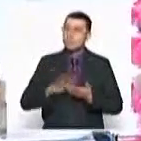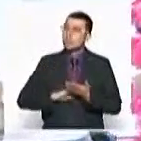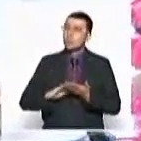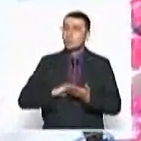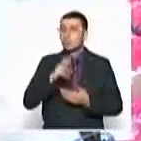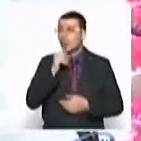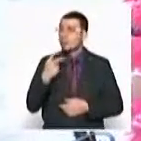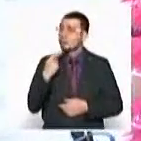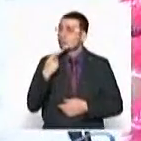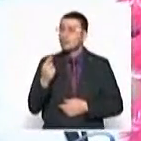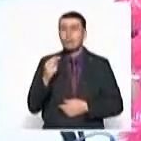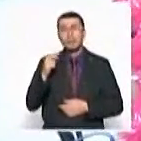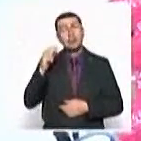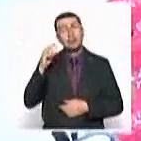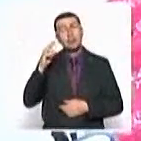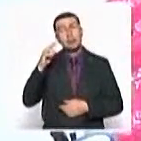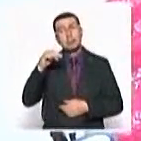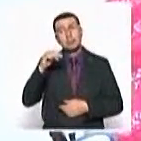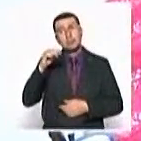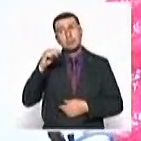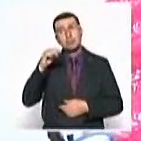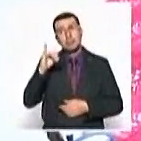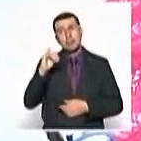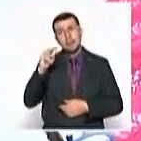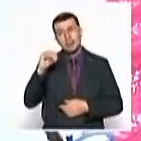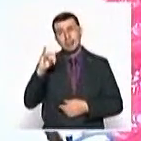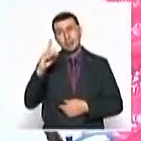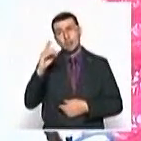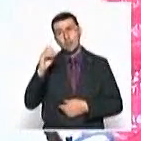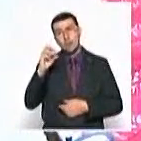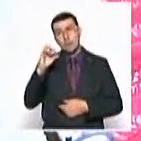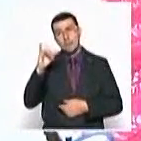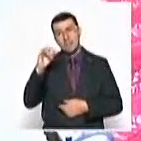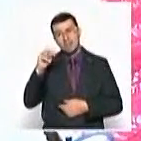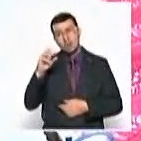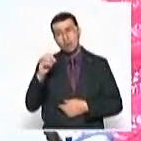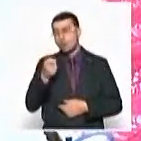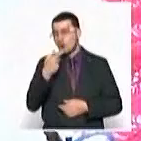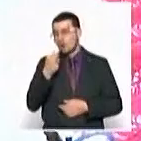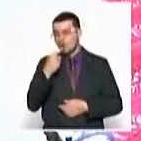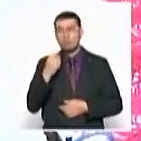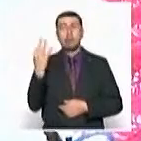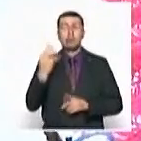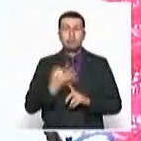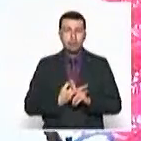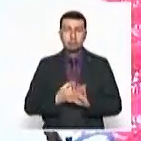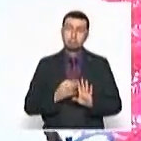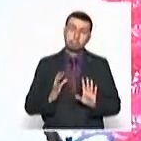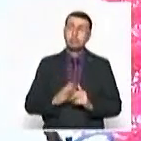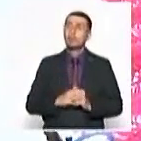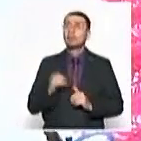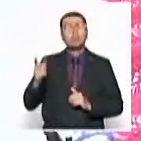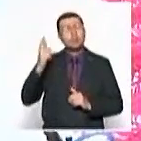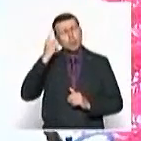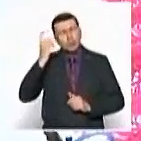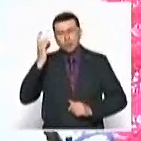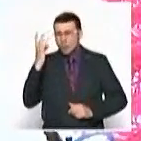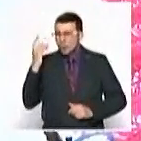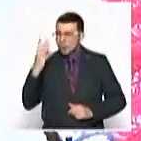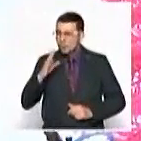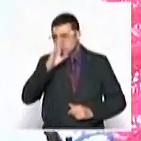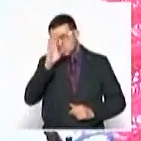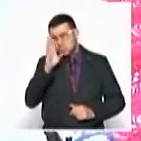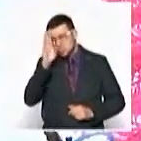tomar nimidopino por 3 meses. ¿Qué me podría usted recomendar cuando los dolores de cabeza son muy